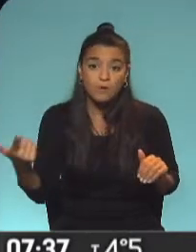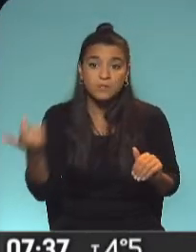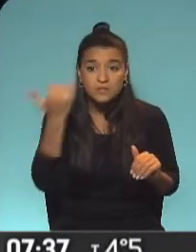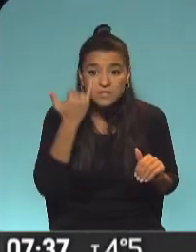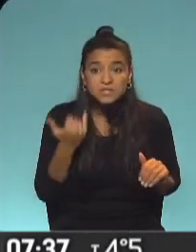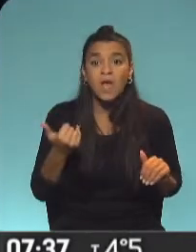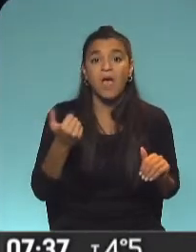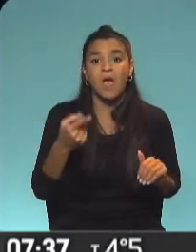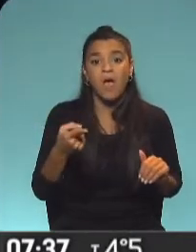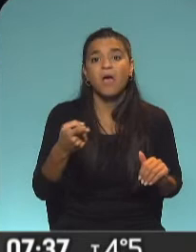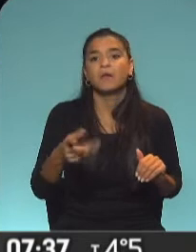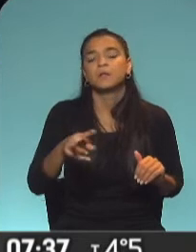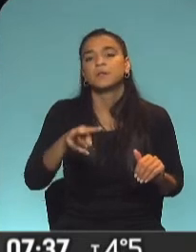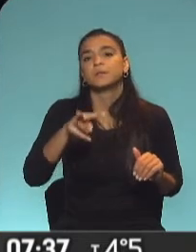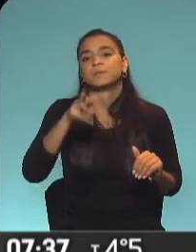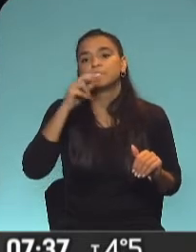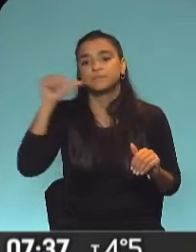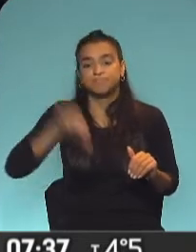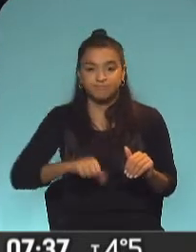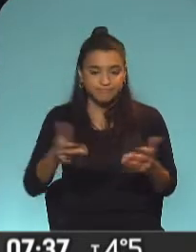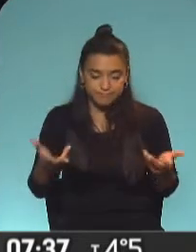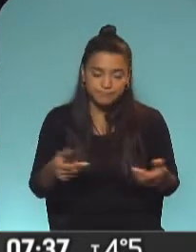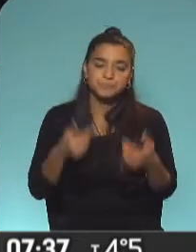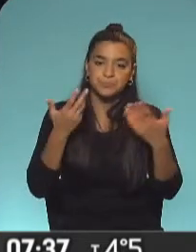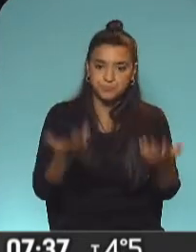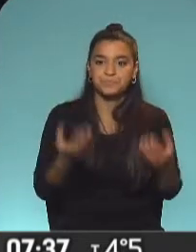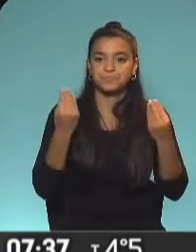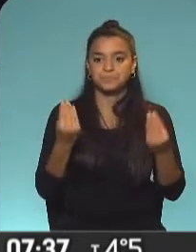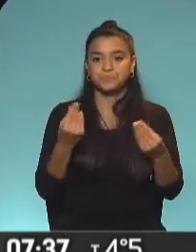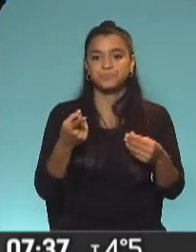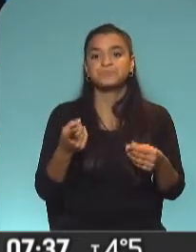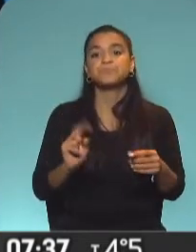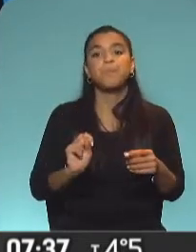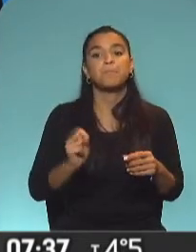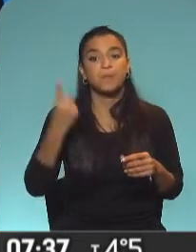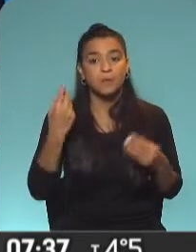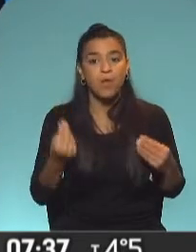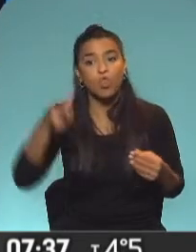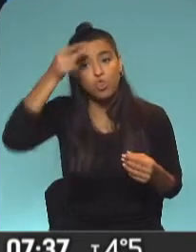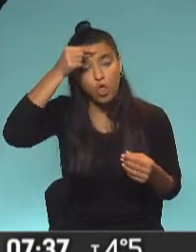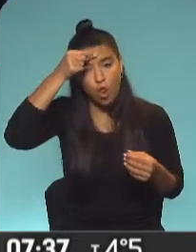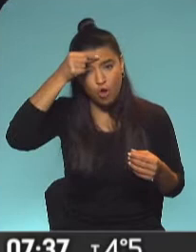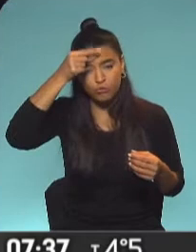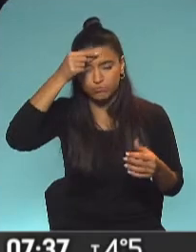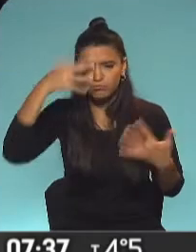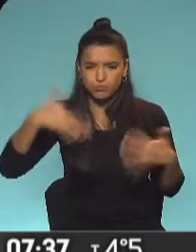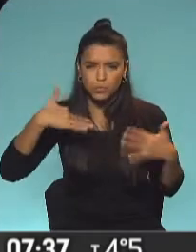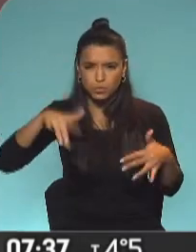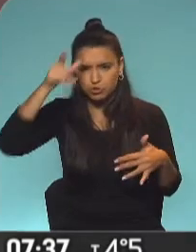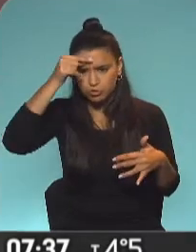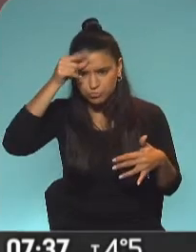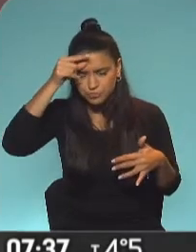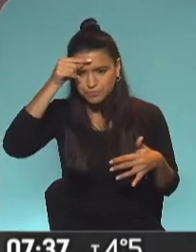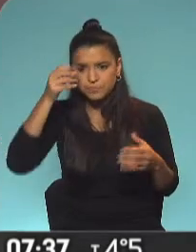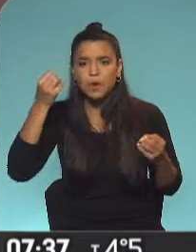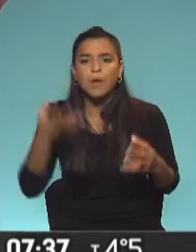estamos dentro, digamos, de la intoxicación, no podemos reaccionar. Entonces, lo que ocurre generalmente en un principio es dolor de cabeza bastante intenso,